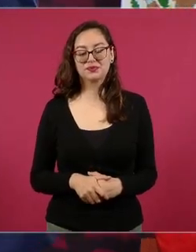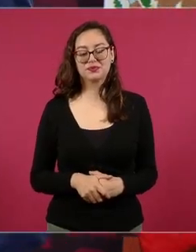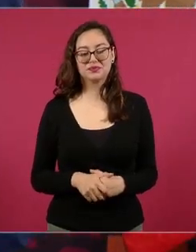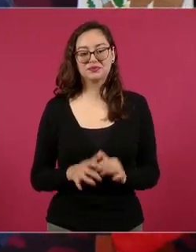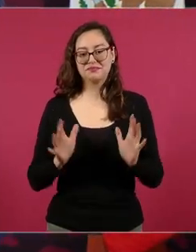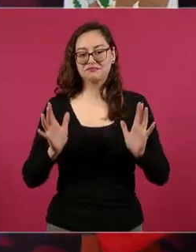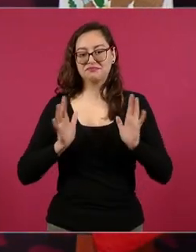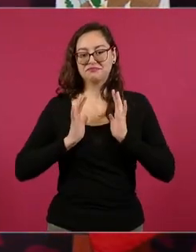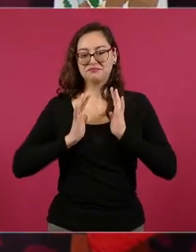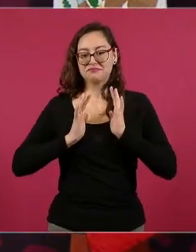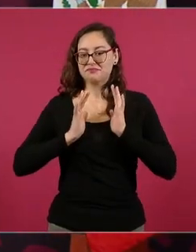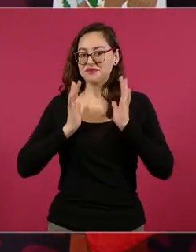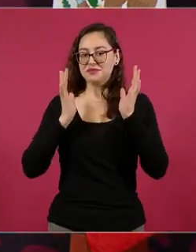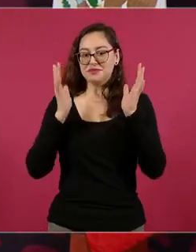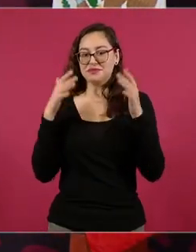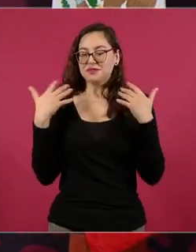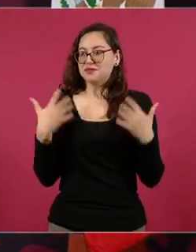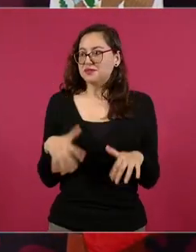excepcionales, ¿no?